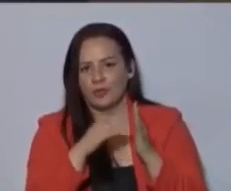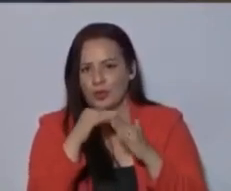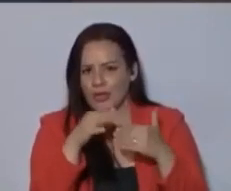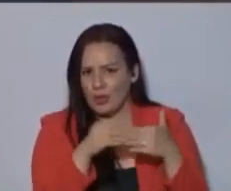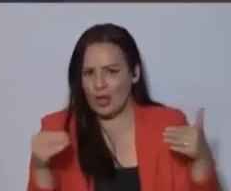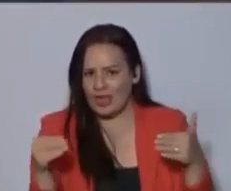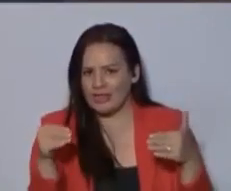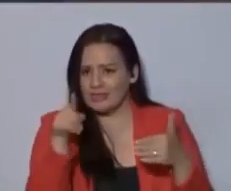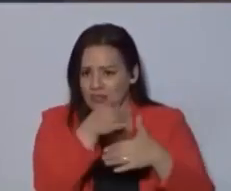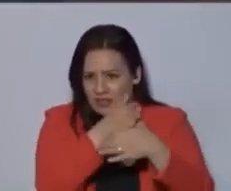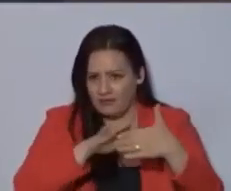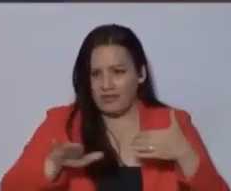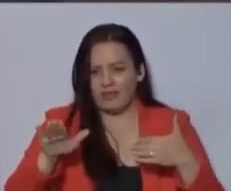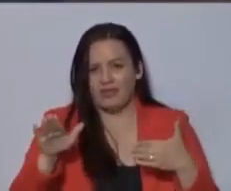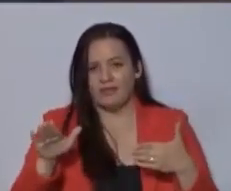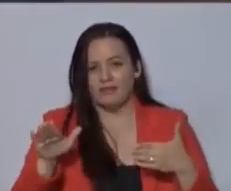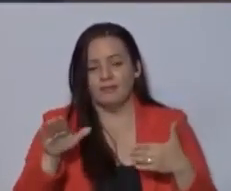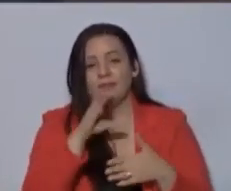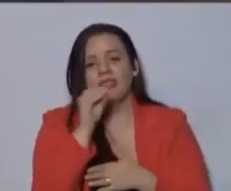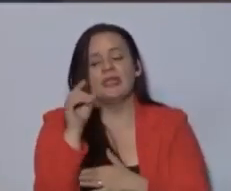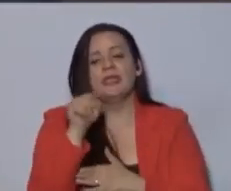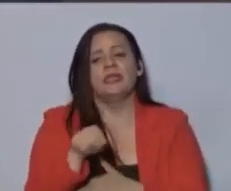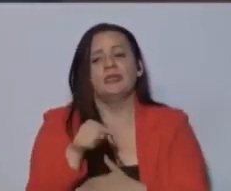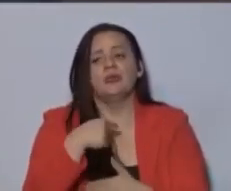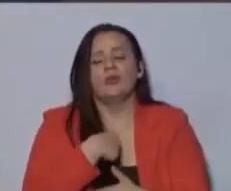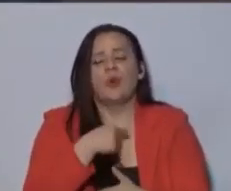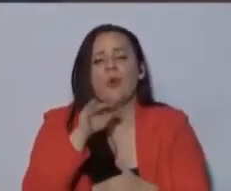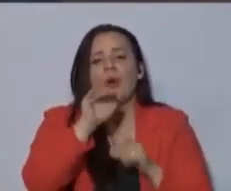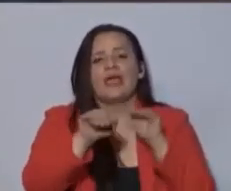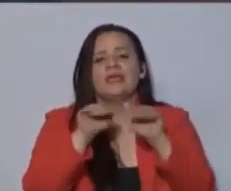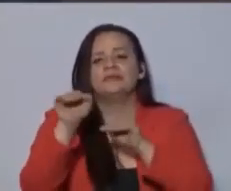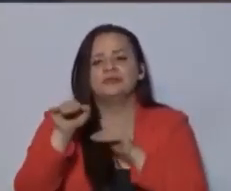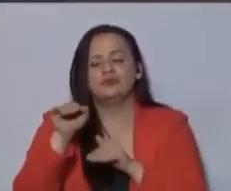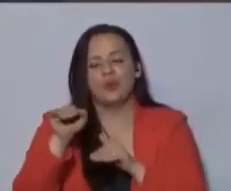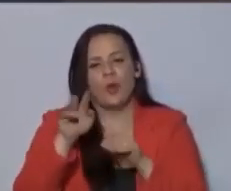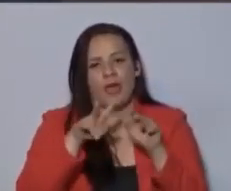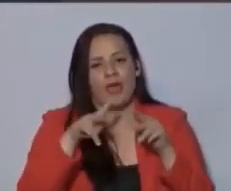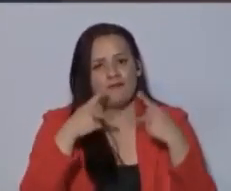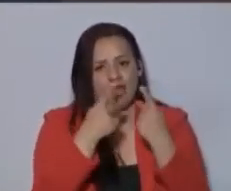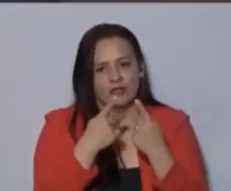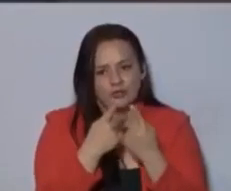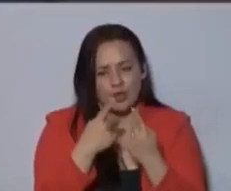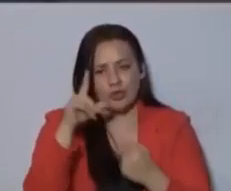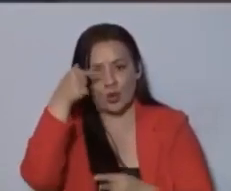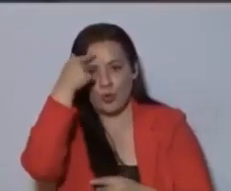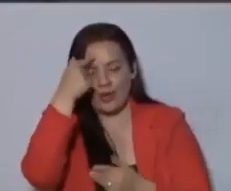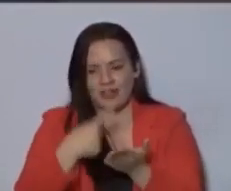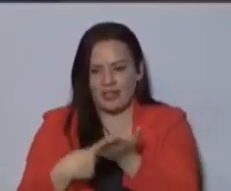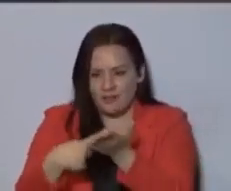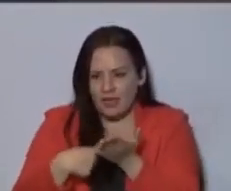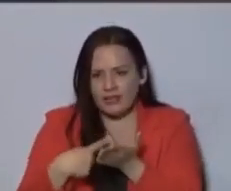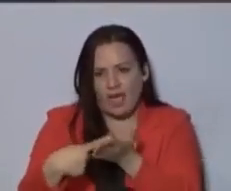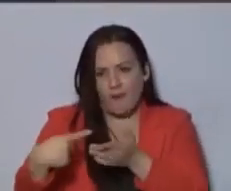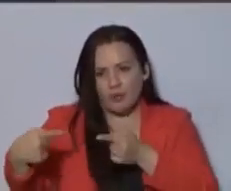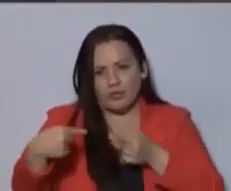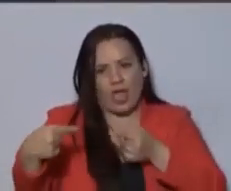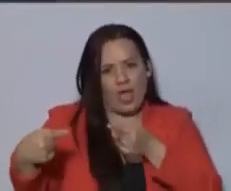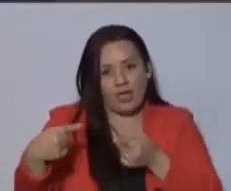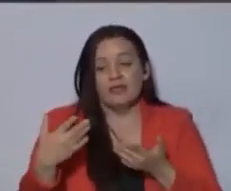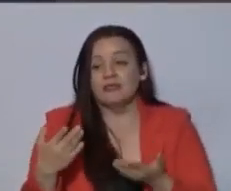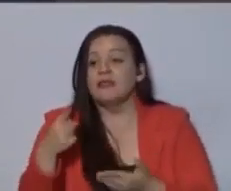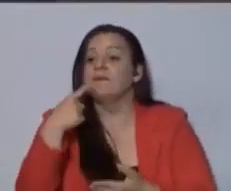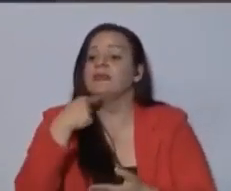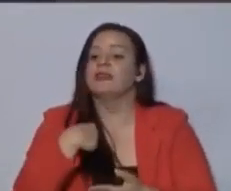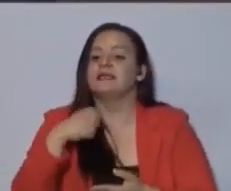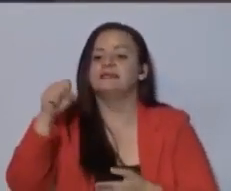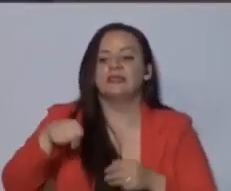Y yo insto a la fracción de gobierno que debatamos y que me digan si es cierto o miento,